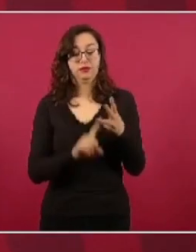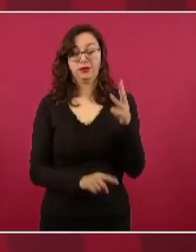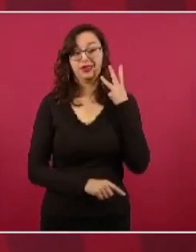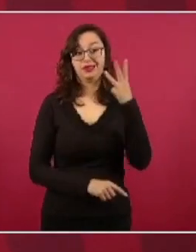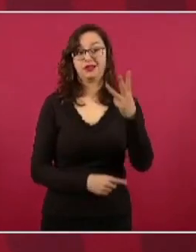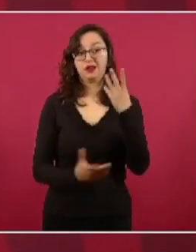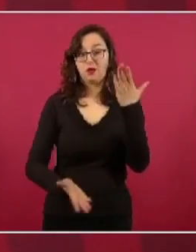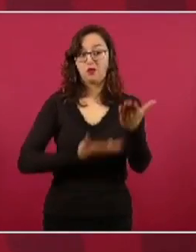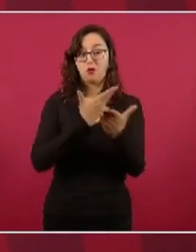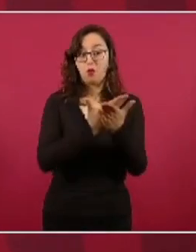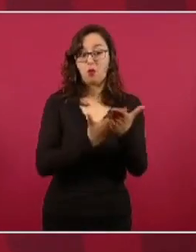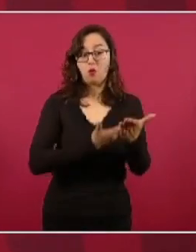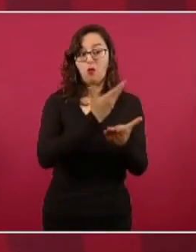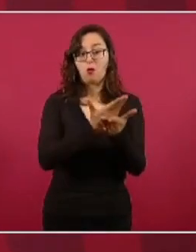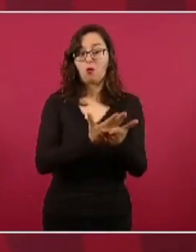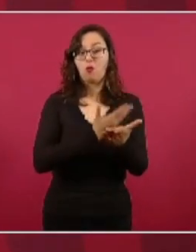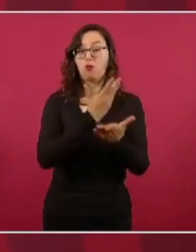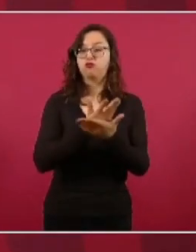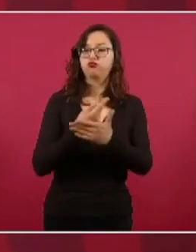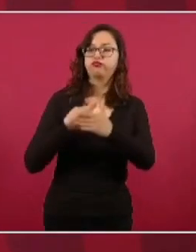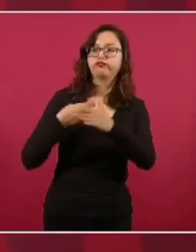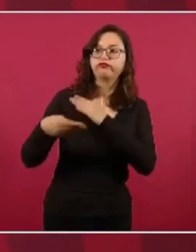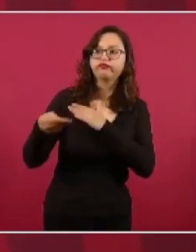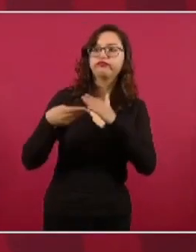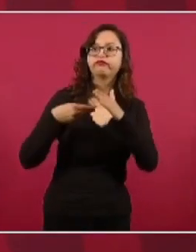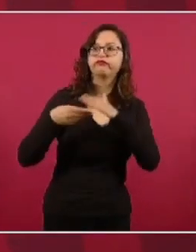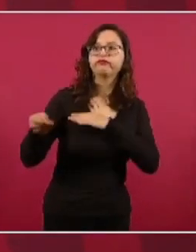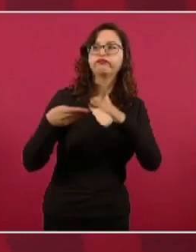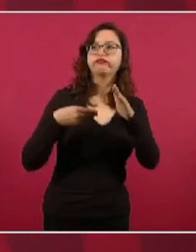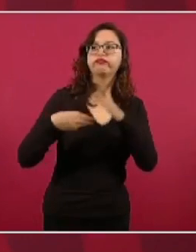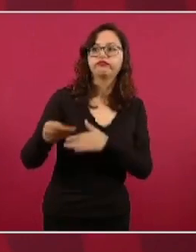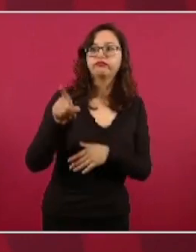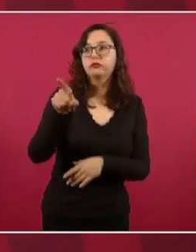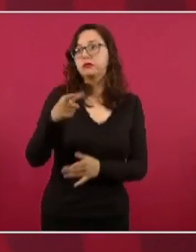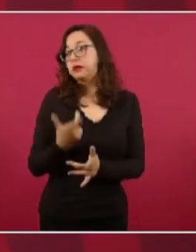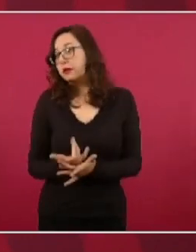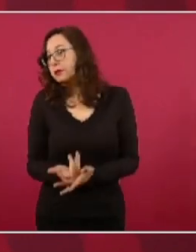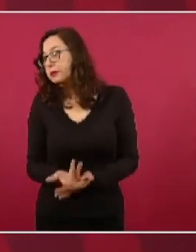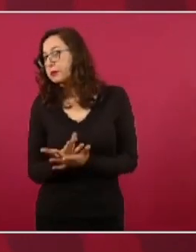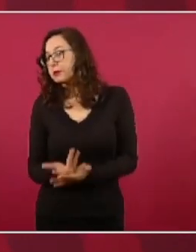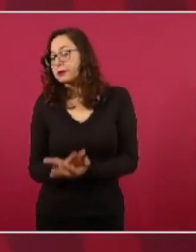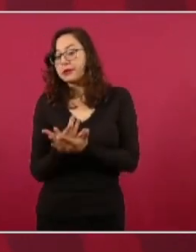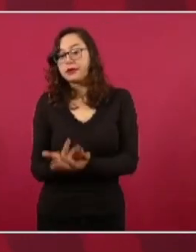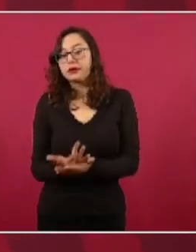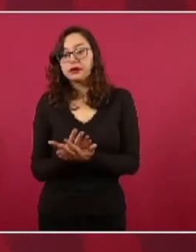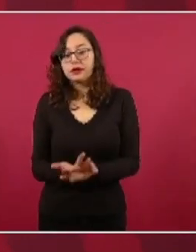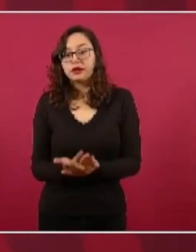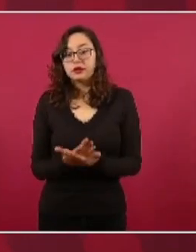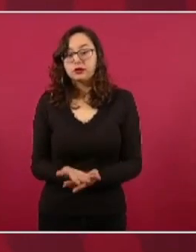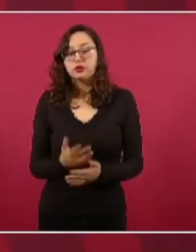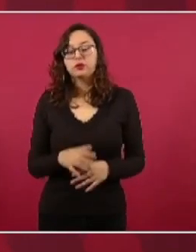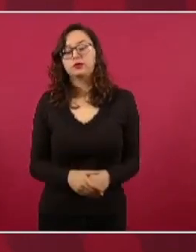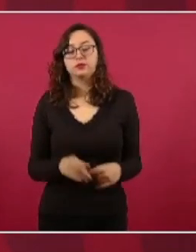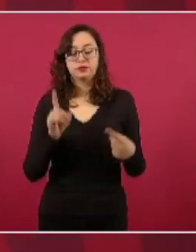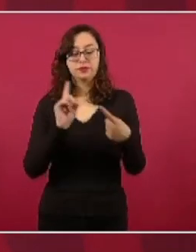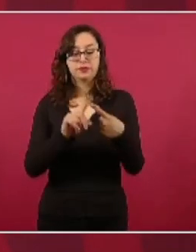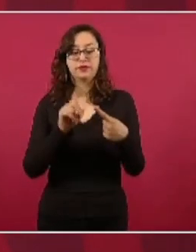una que tiene que ver con lo